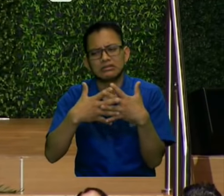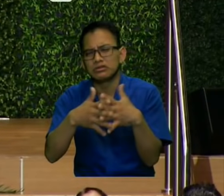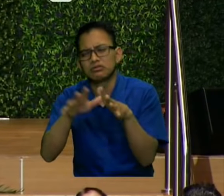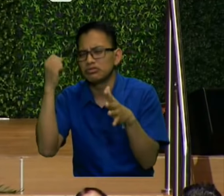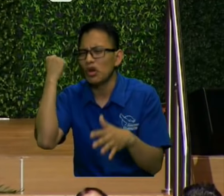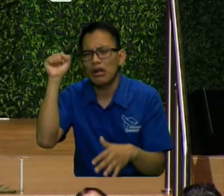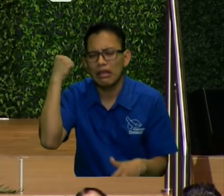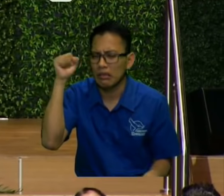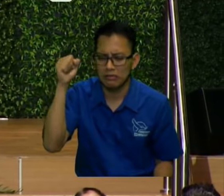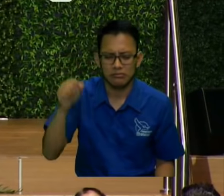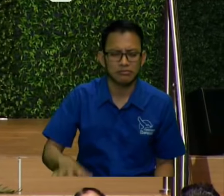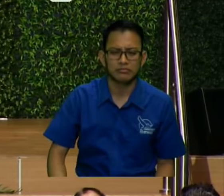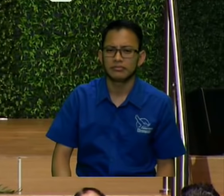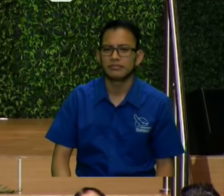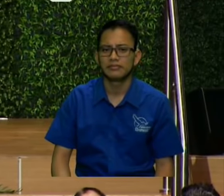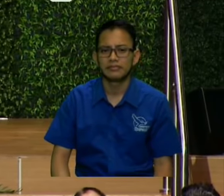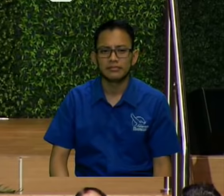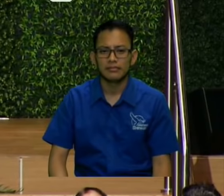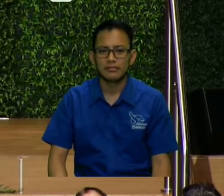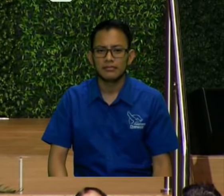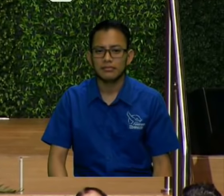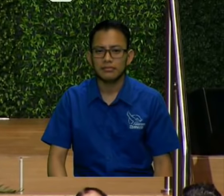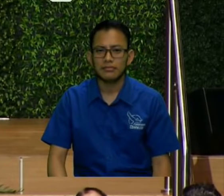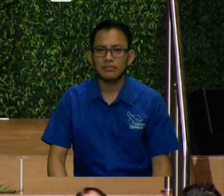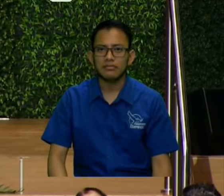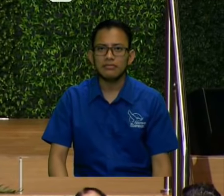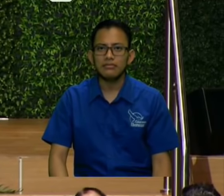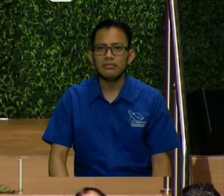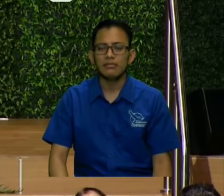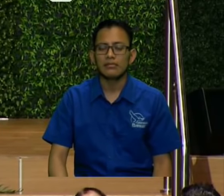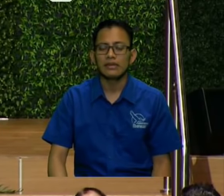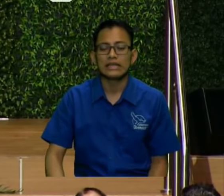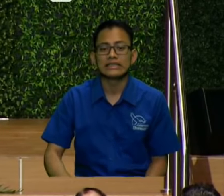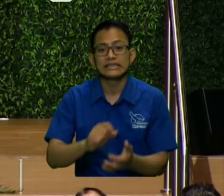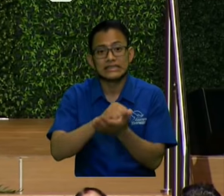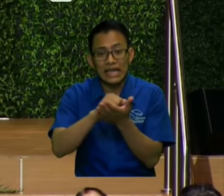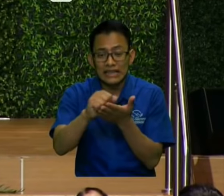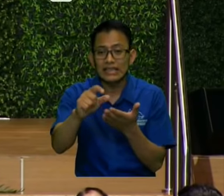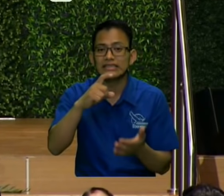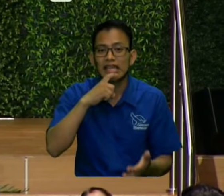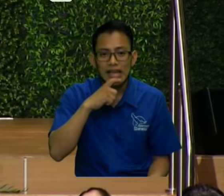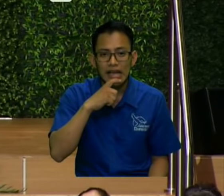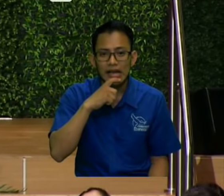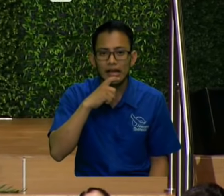unas 1,000 personas más, primero Dios, para la Santa Cena,